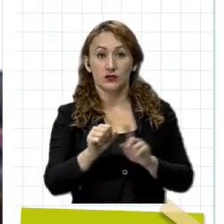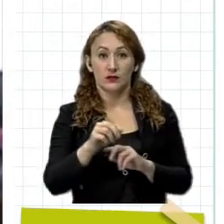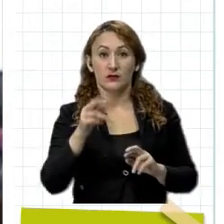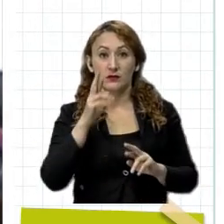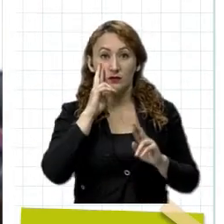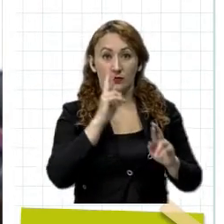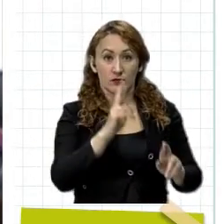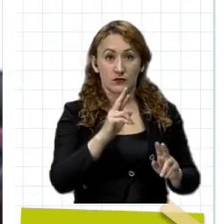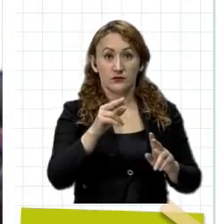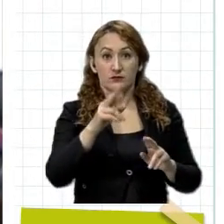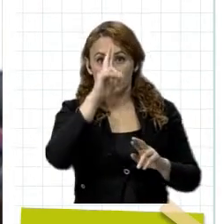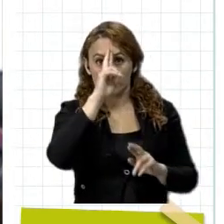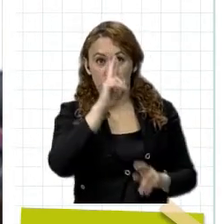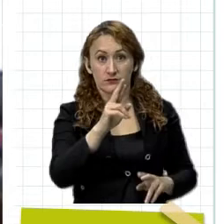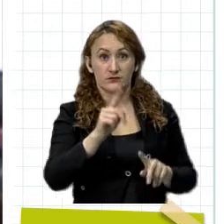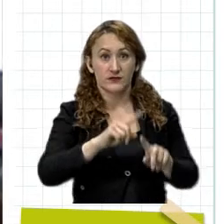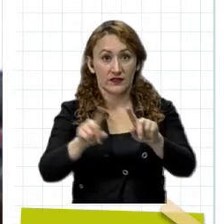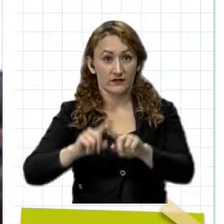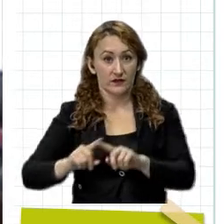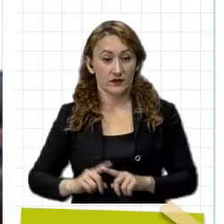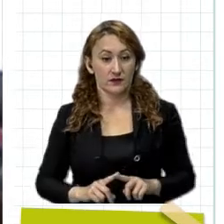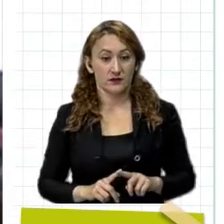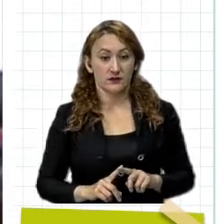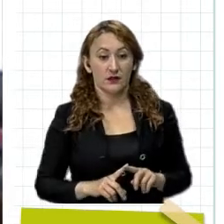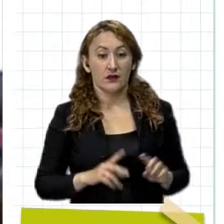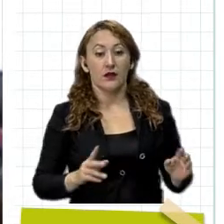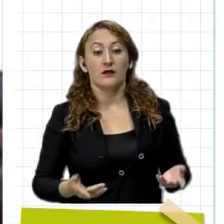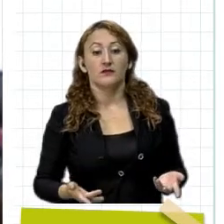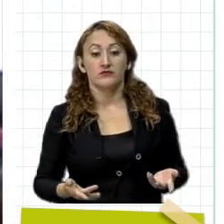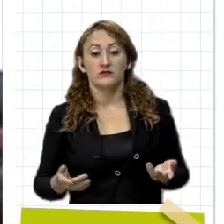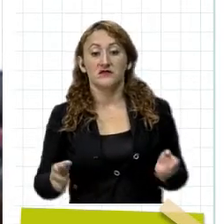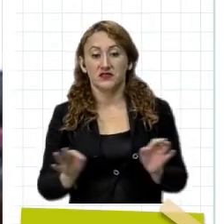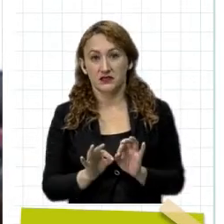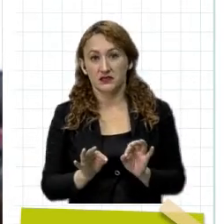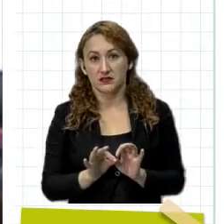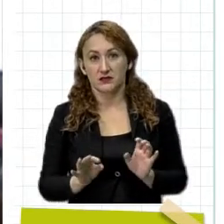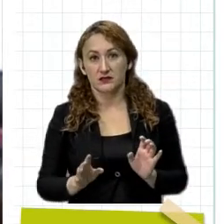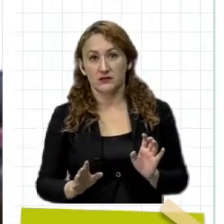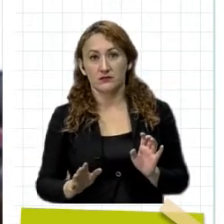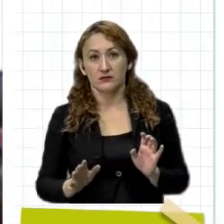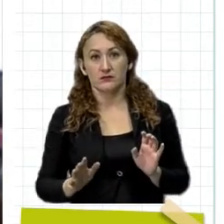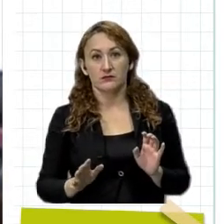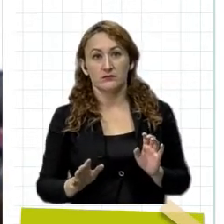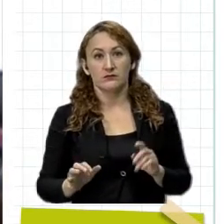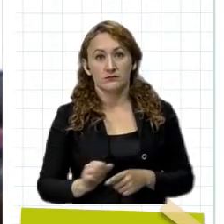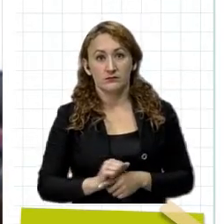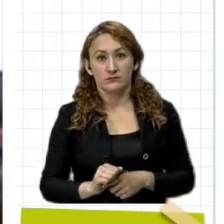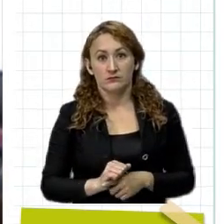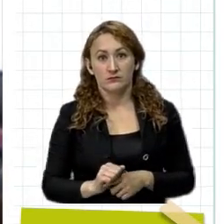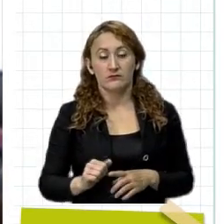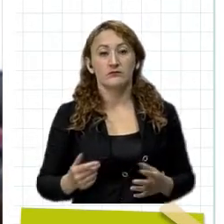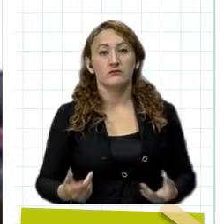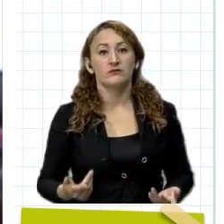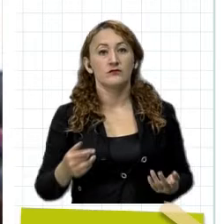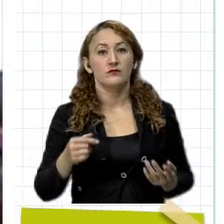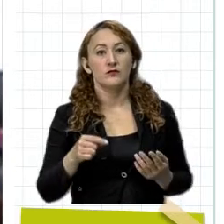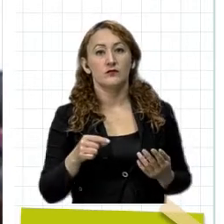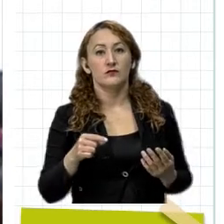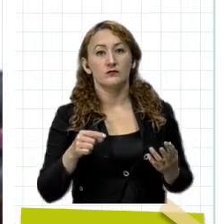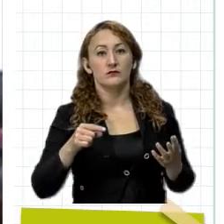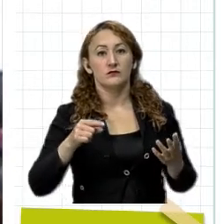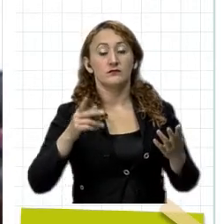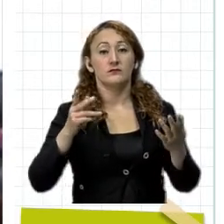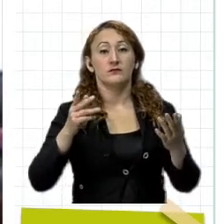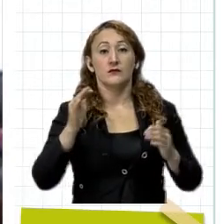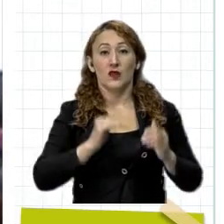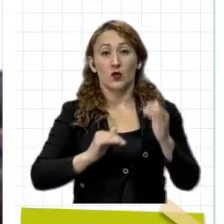mismo tiempo la diferencia, podría parecernos sencilla, en la práctica supone problematizar la relación entre igualdad